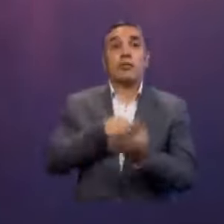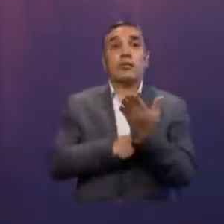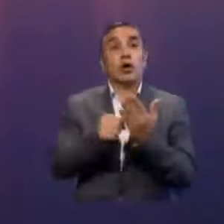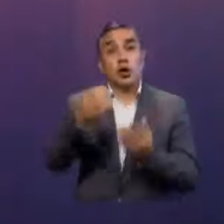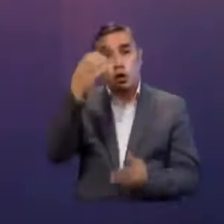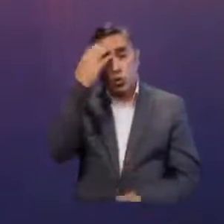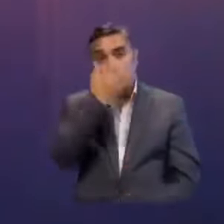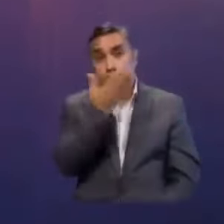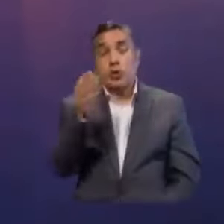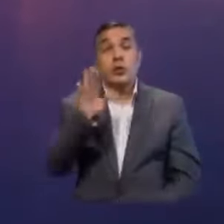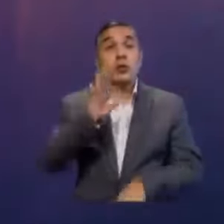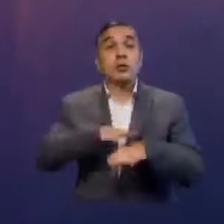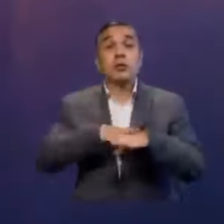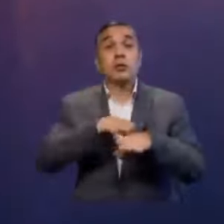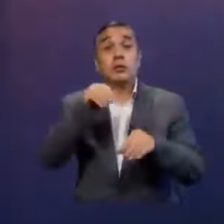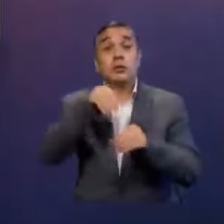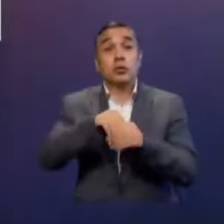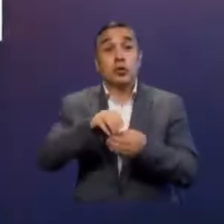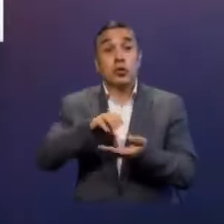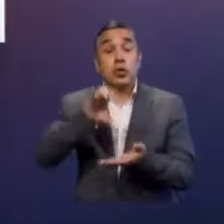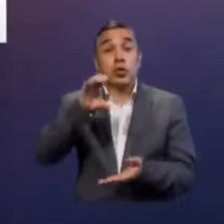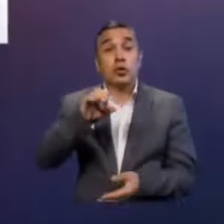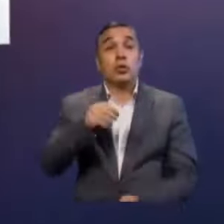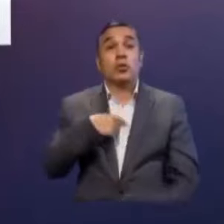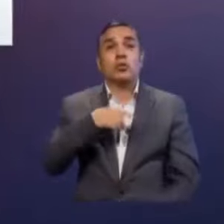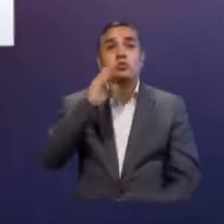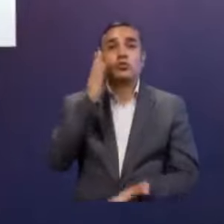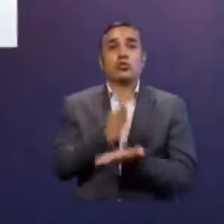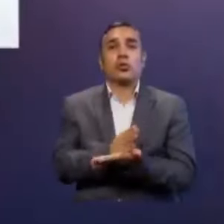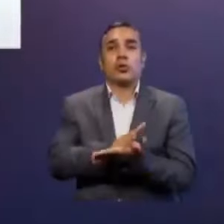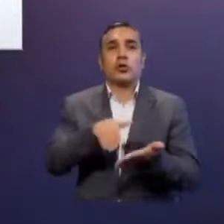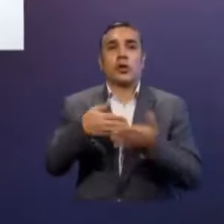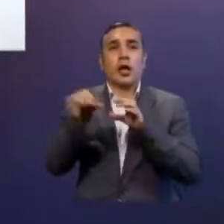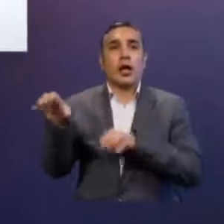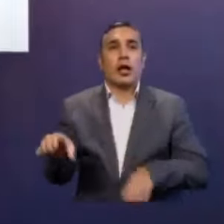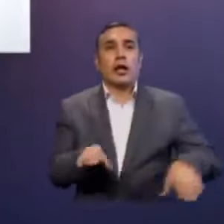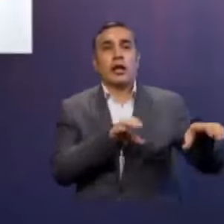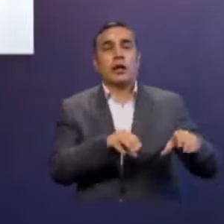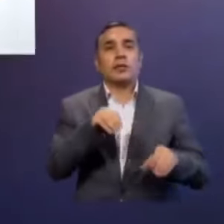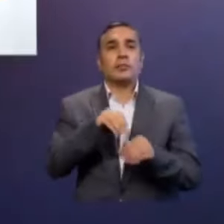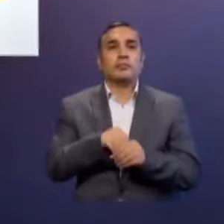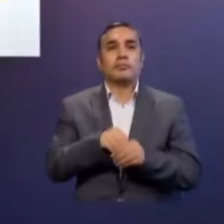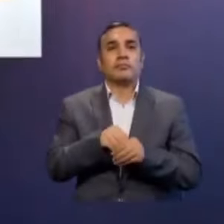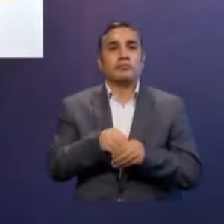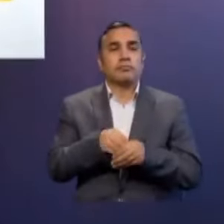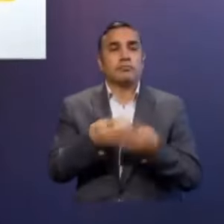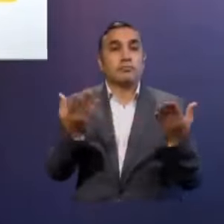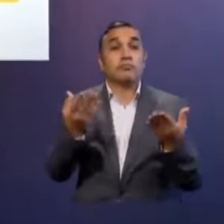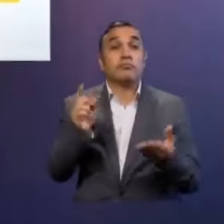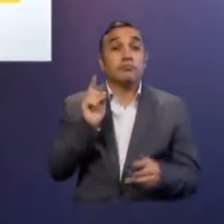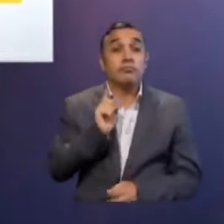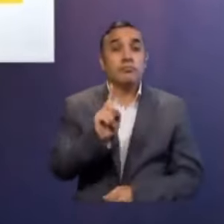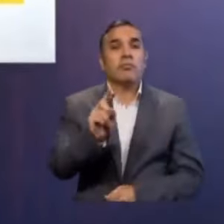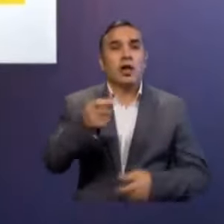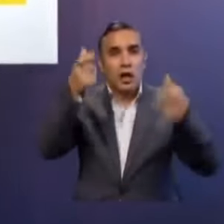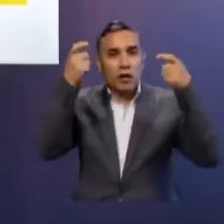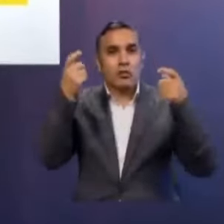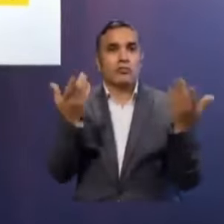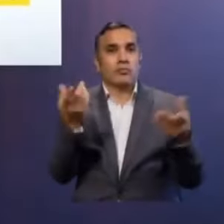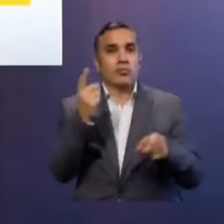de Educación exhortó a las unidades educativas a suspender todo tipo de actividad extracurricular presencial como las